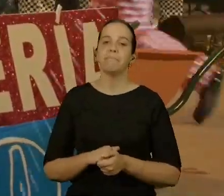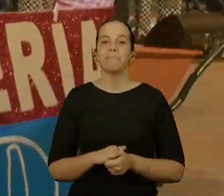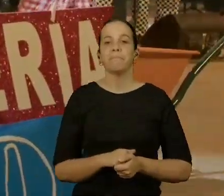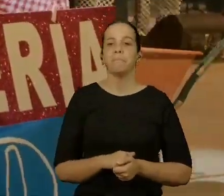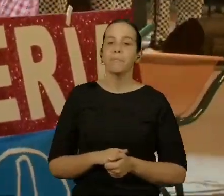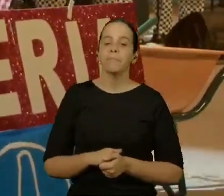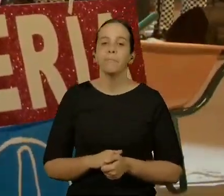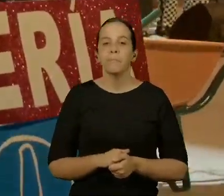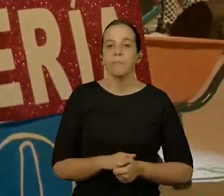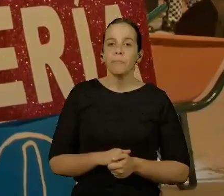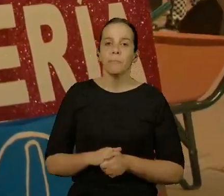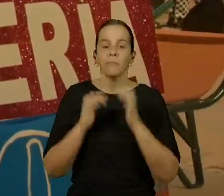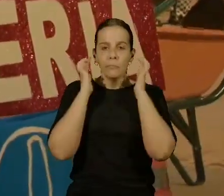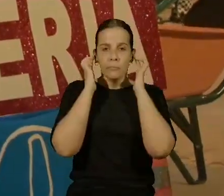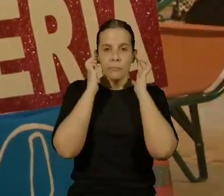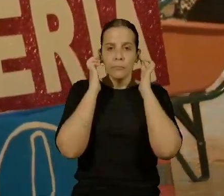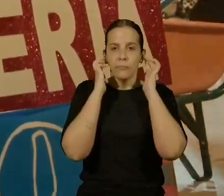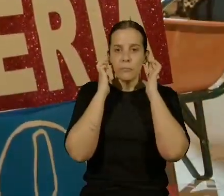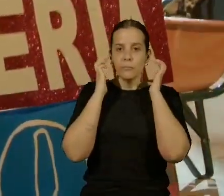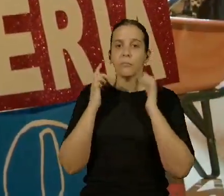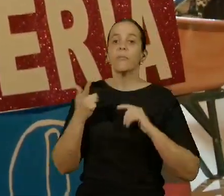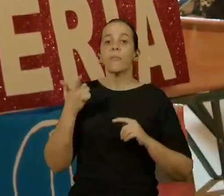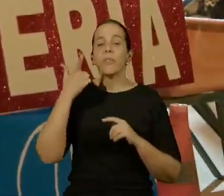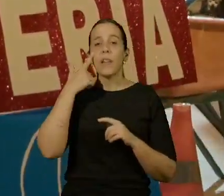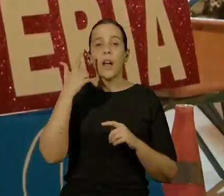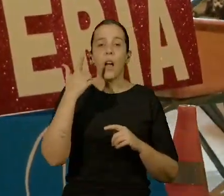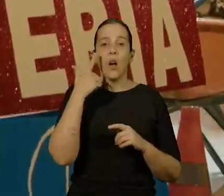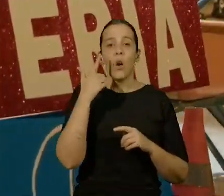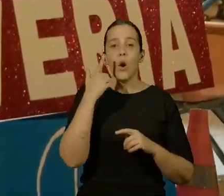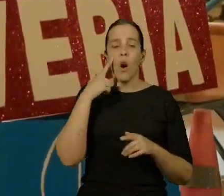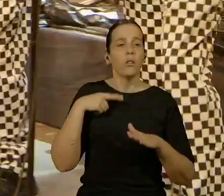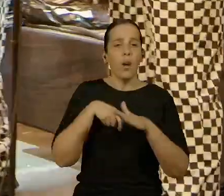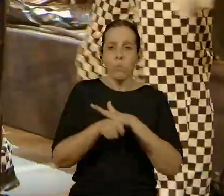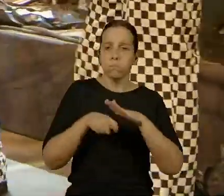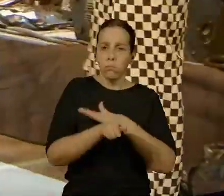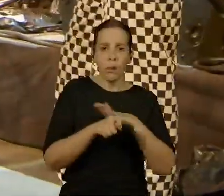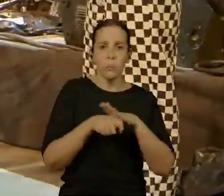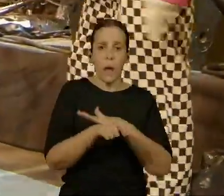Tengo que mal el que pasa a cachondeo.